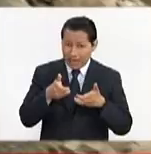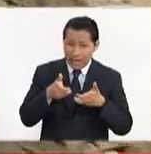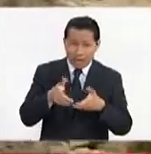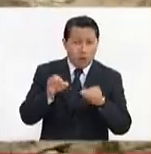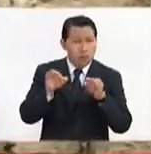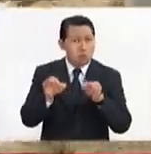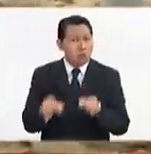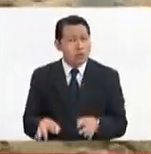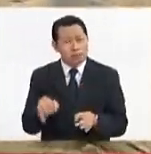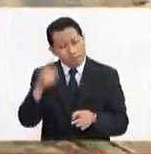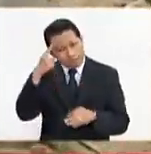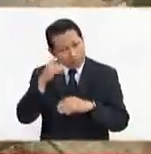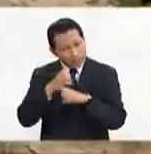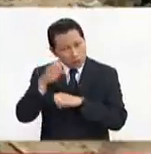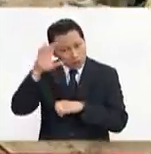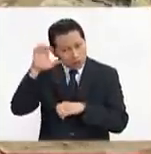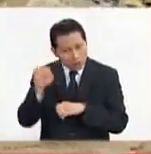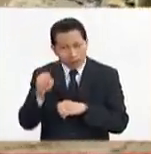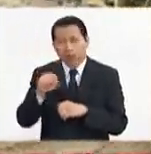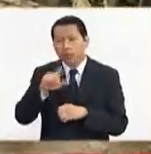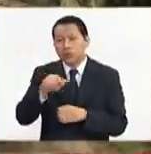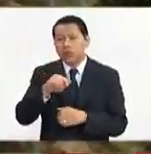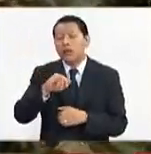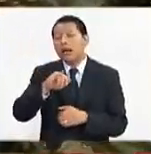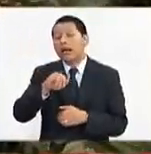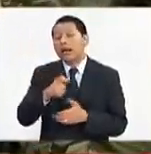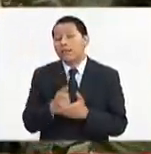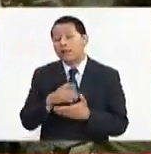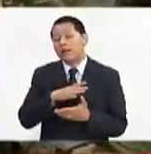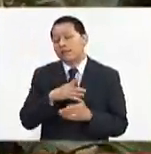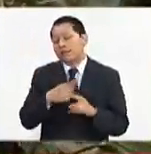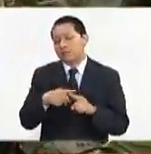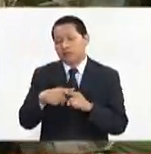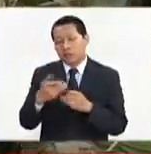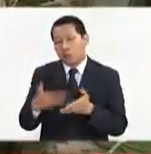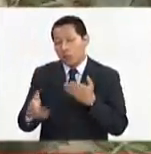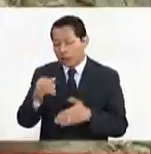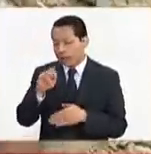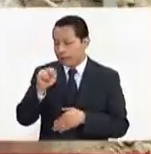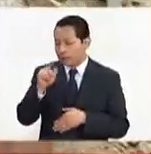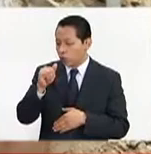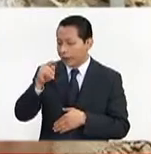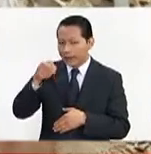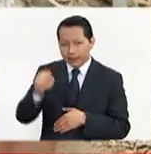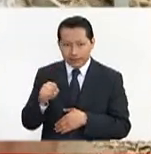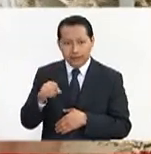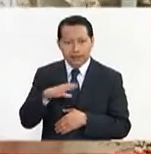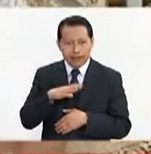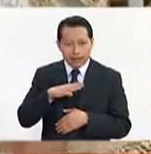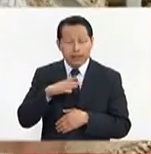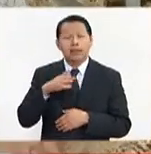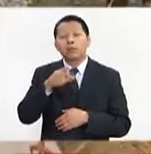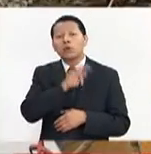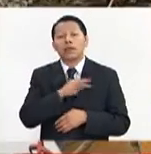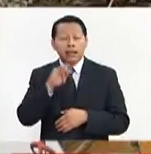Morelos. Después se llamó Jalapa y ahora es en Avenida Insurgentes. Fue cuartel zapatista, federal y carrancista. Fue